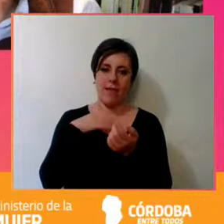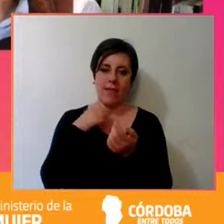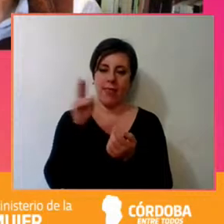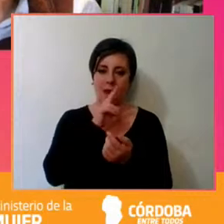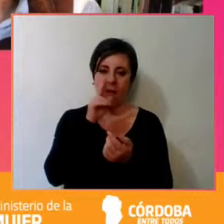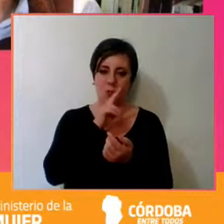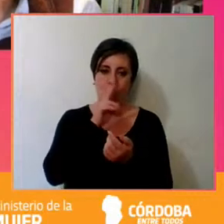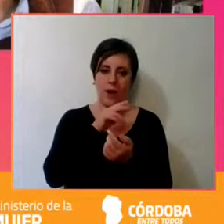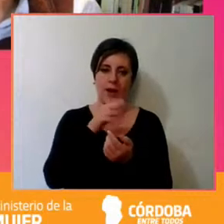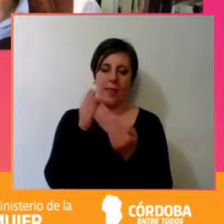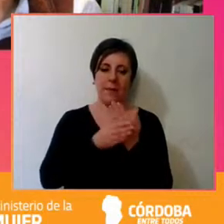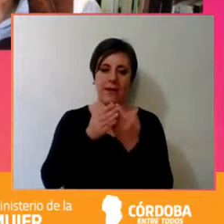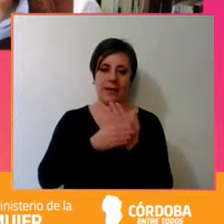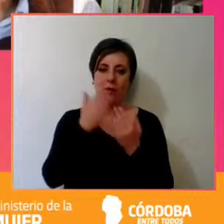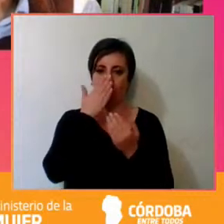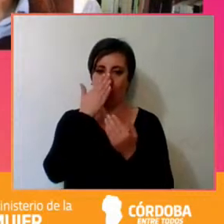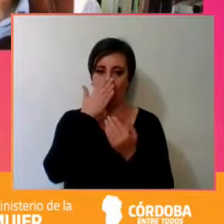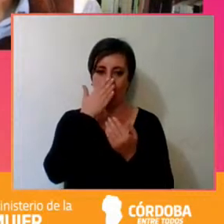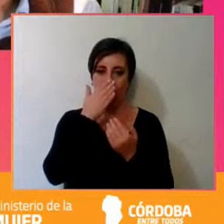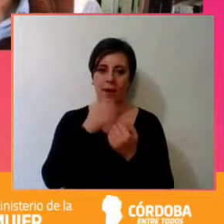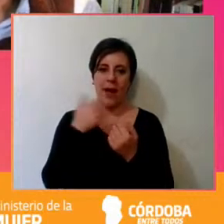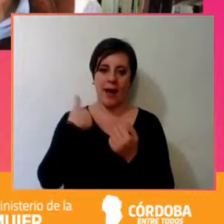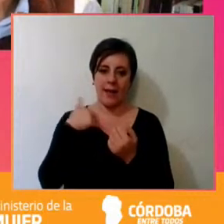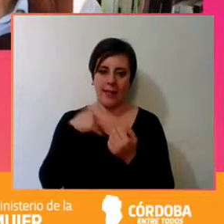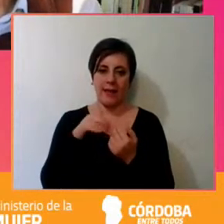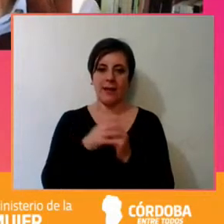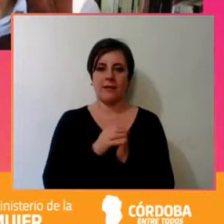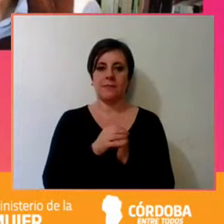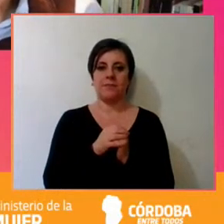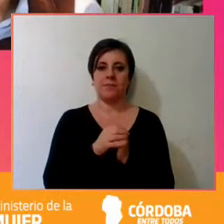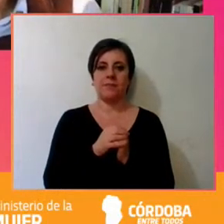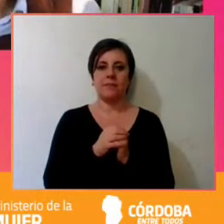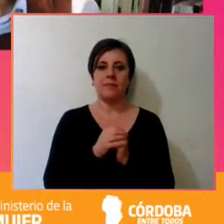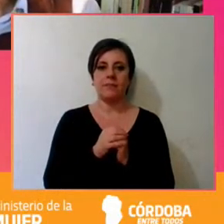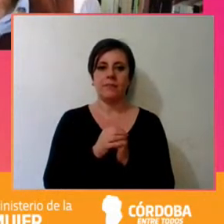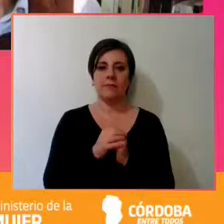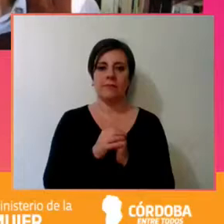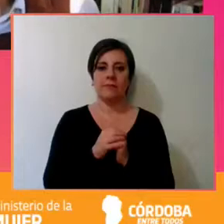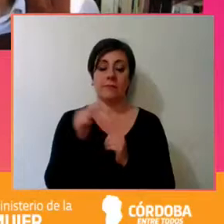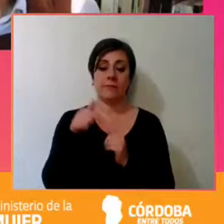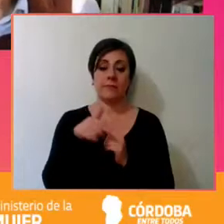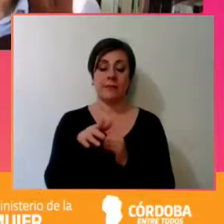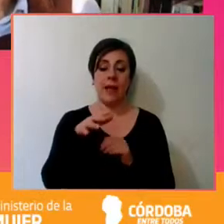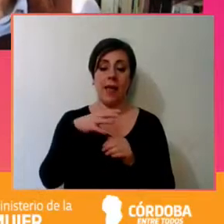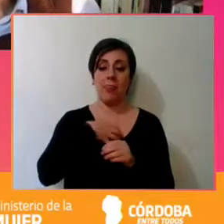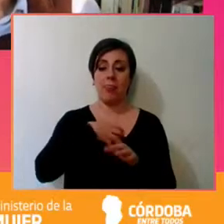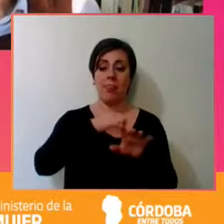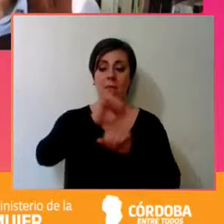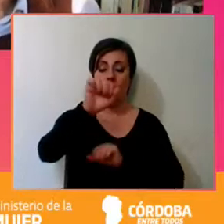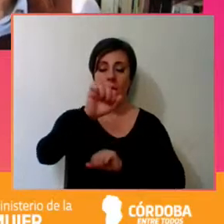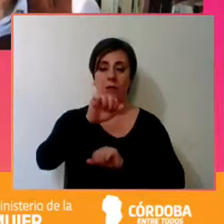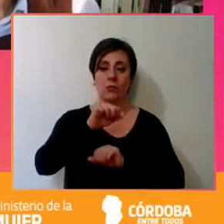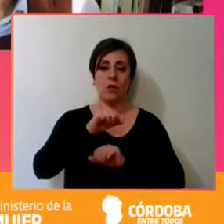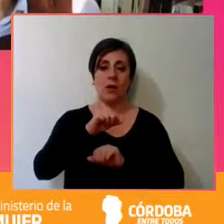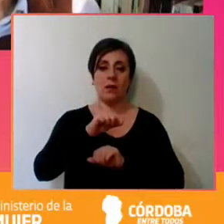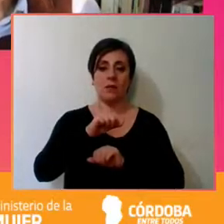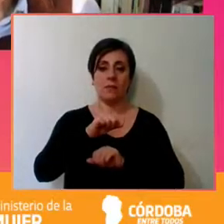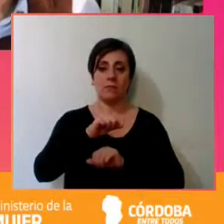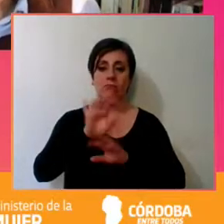mujeres desde el Ministerio de Córdoba, Argentina, y que a través de esta diplomatura ha